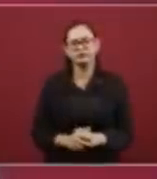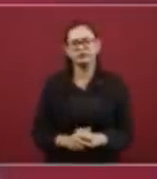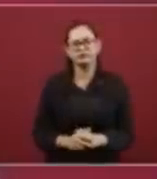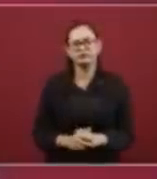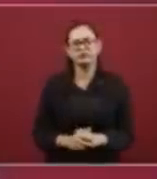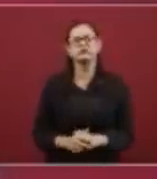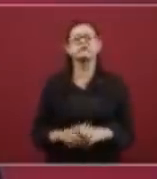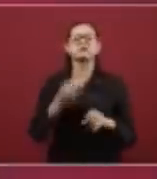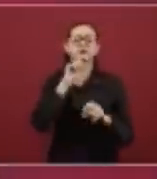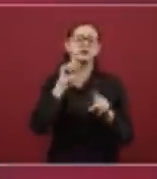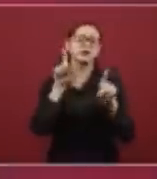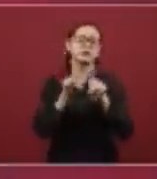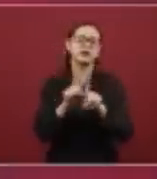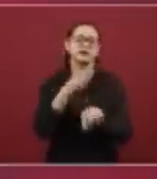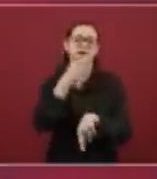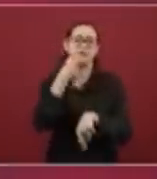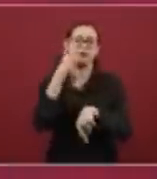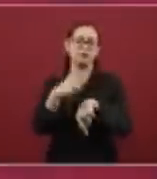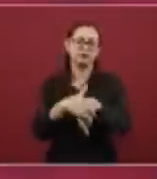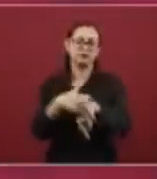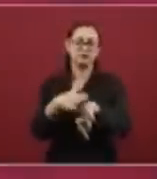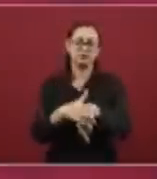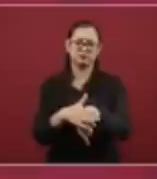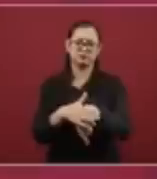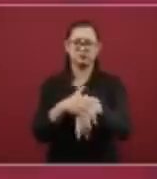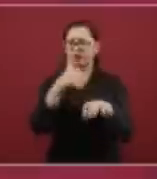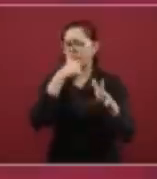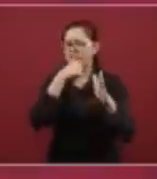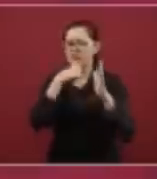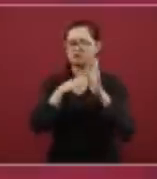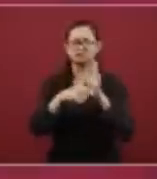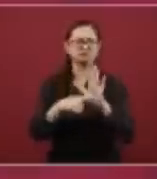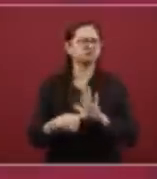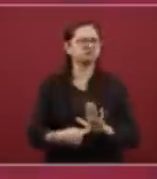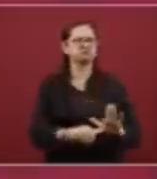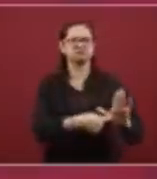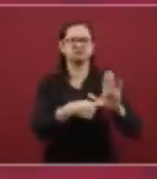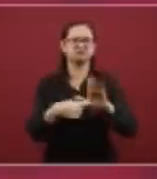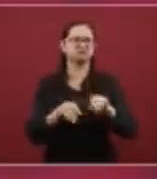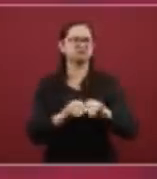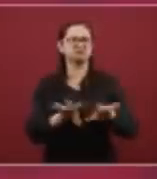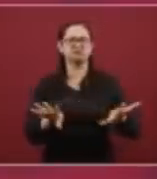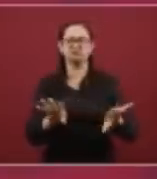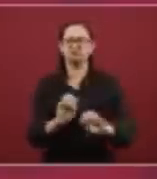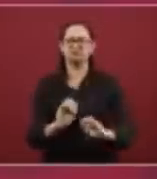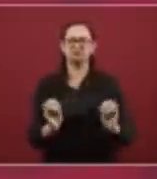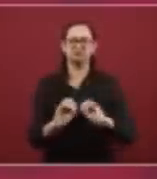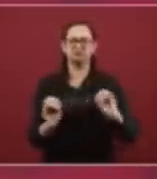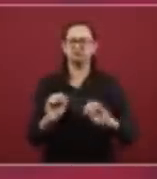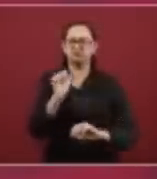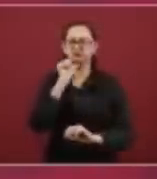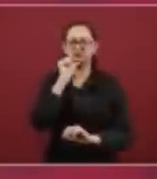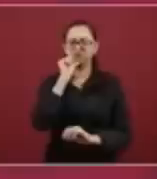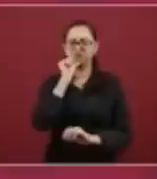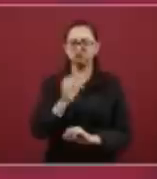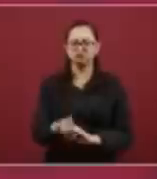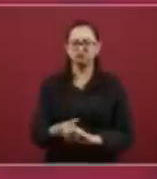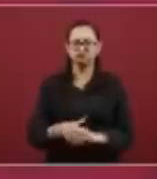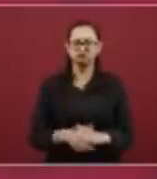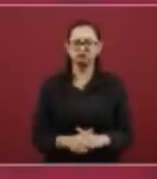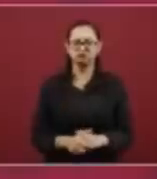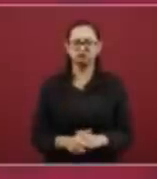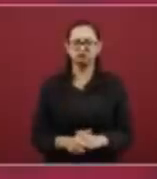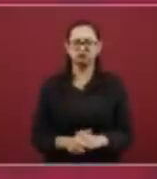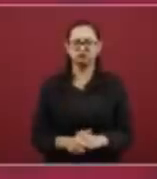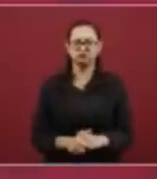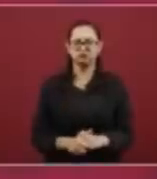decirles también que no publicamos las cartas. Sí, di a